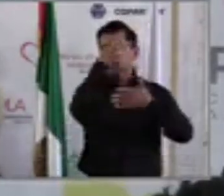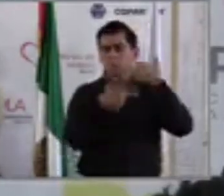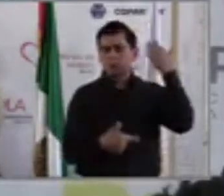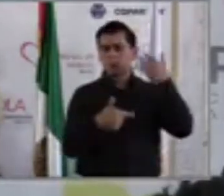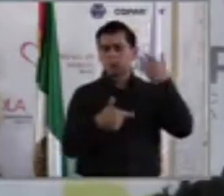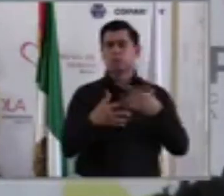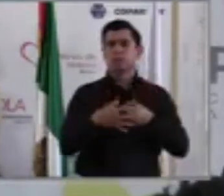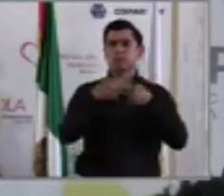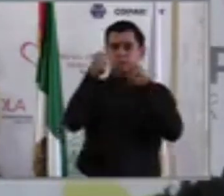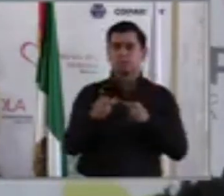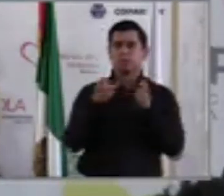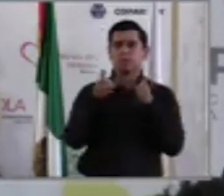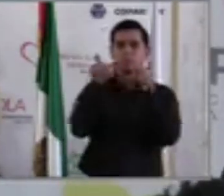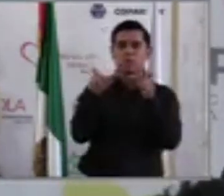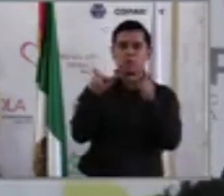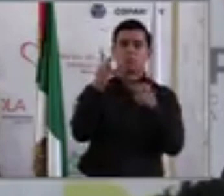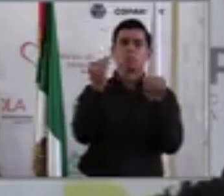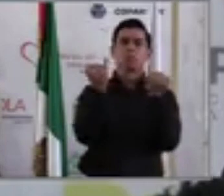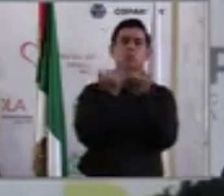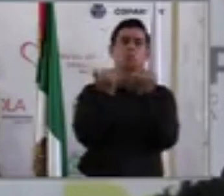de paz.